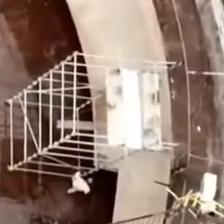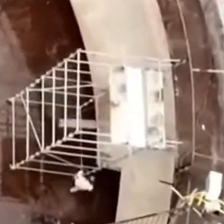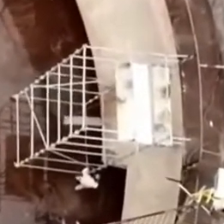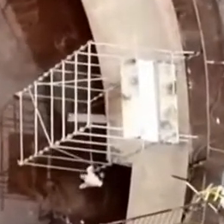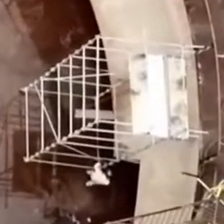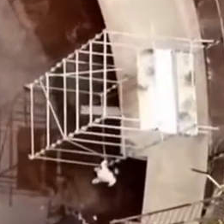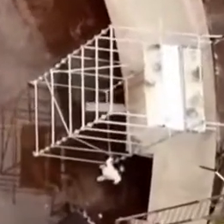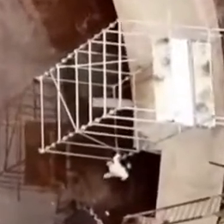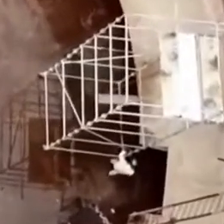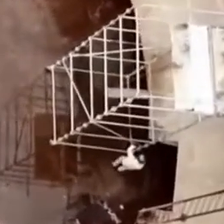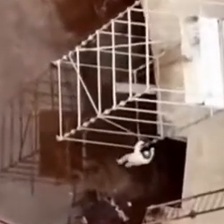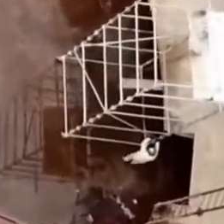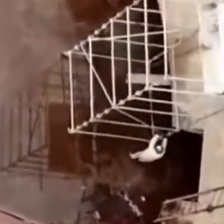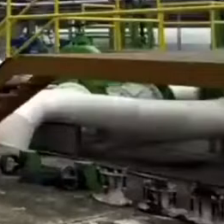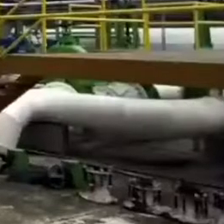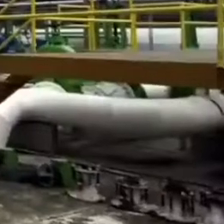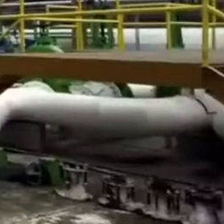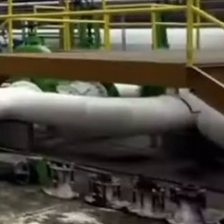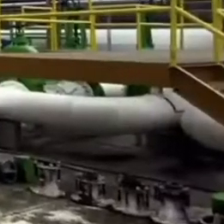Miren cómo estaba.